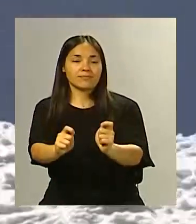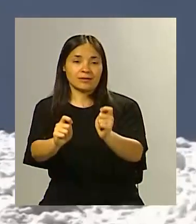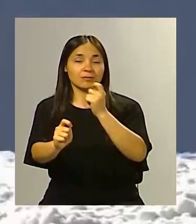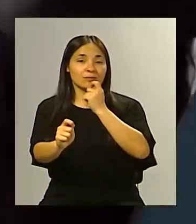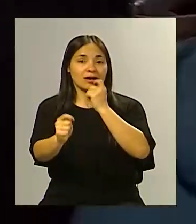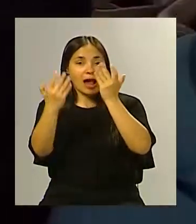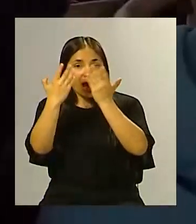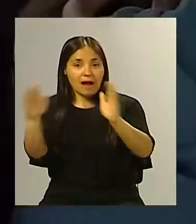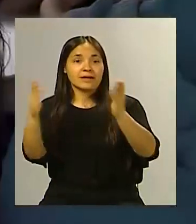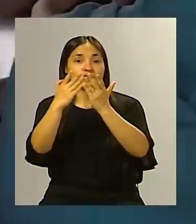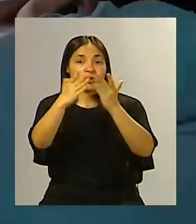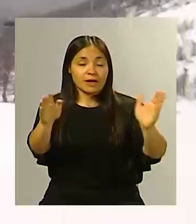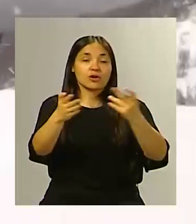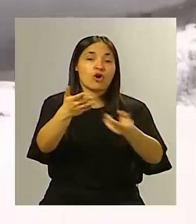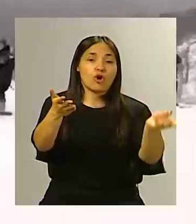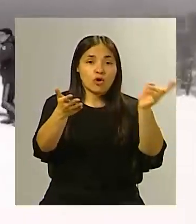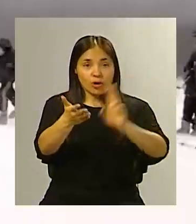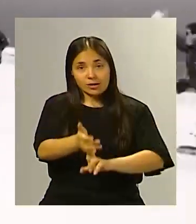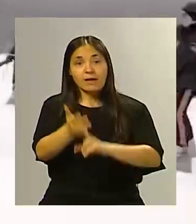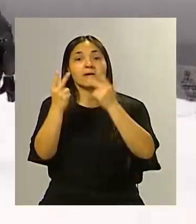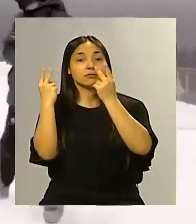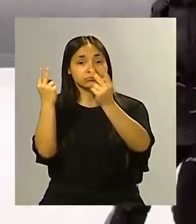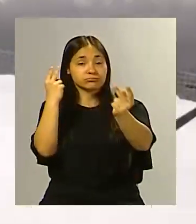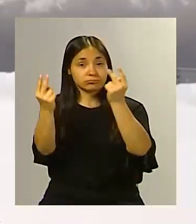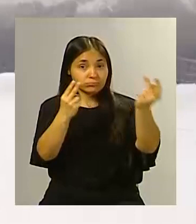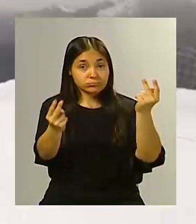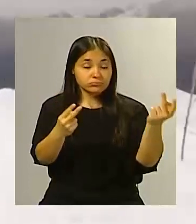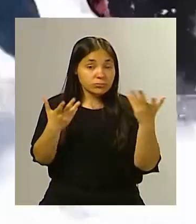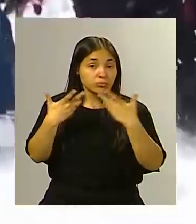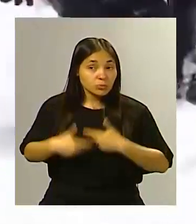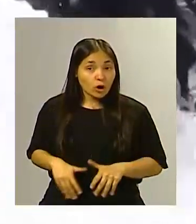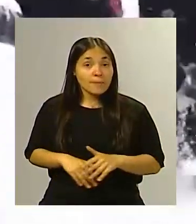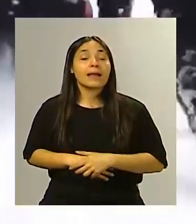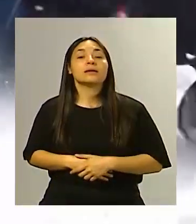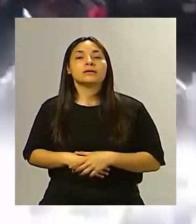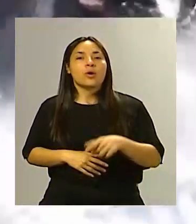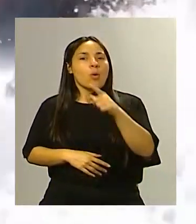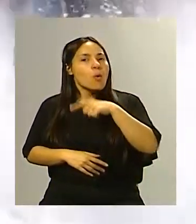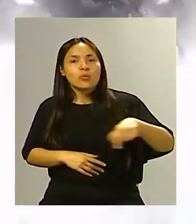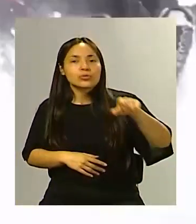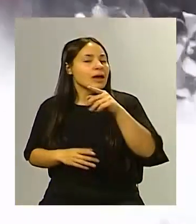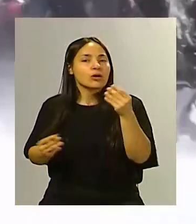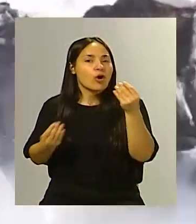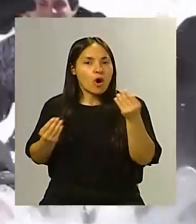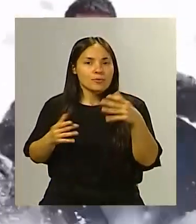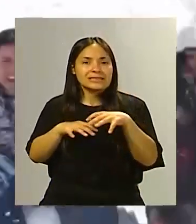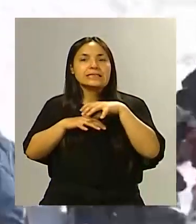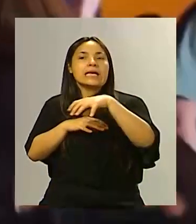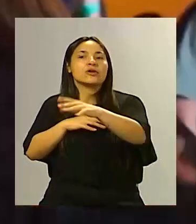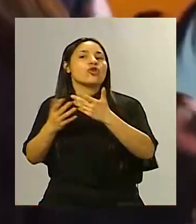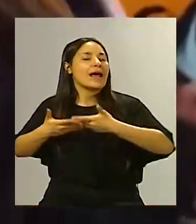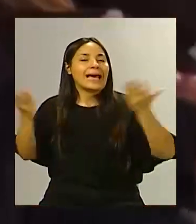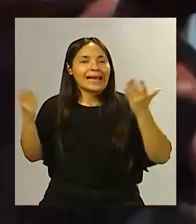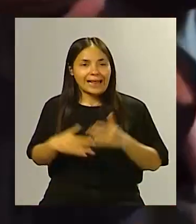la situación y la sociedad empezaba a volver a transitar el camino a la normalidad. ¿Cómo les fue a ustedes, digo, al sector en